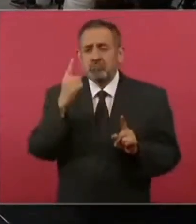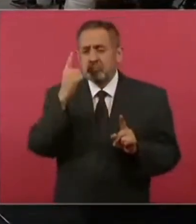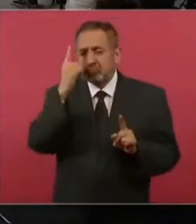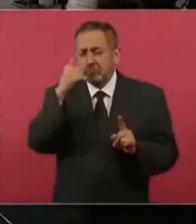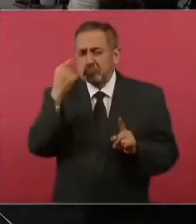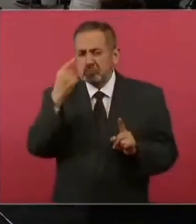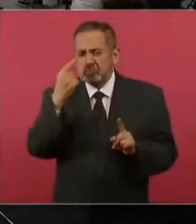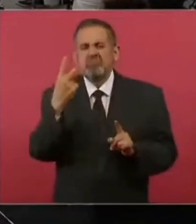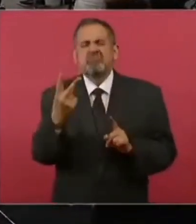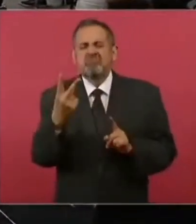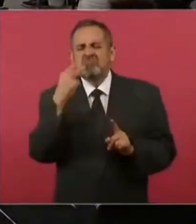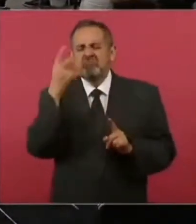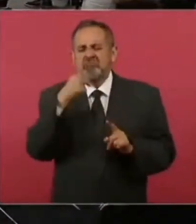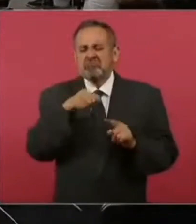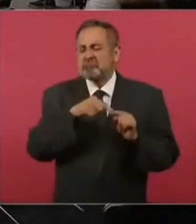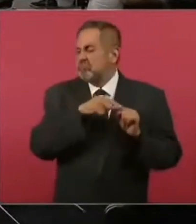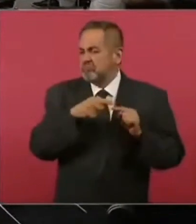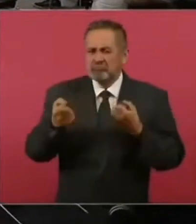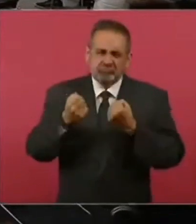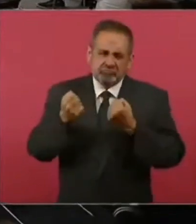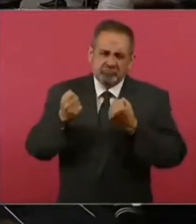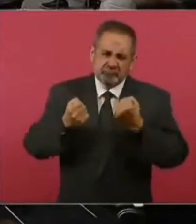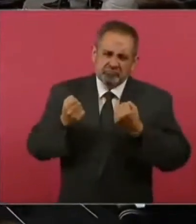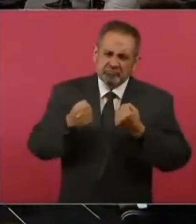1.5 horas, 2 horas.